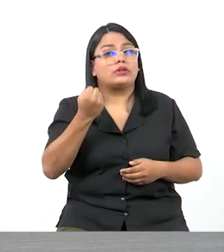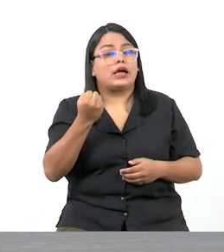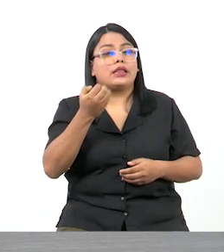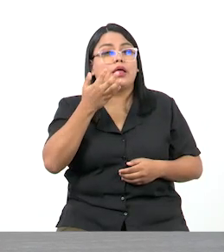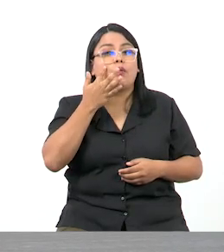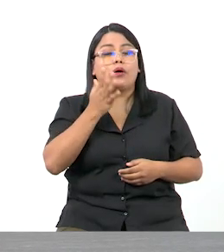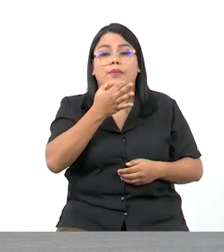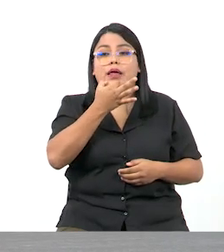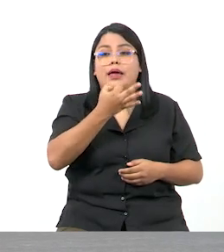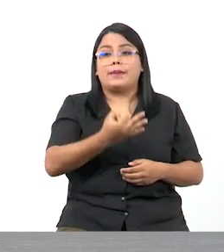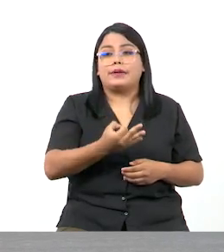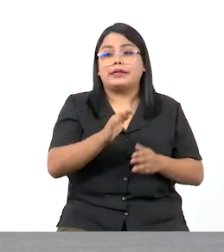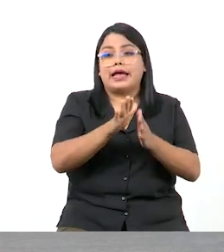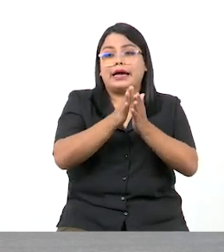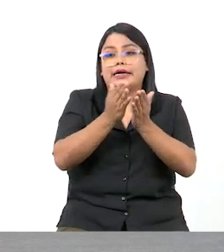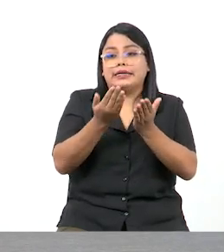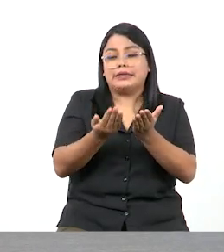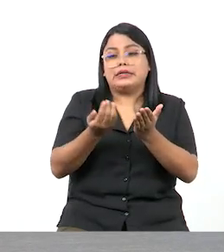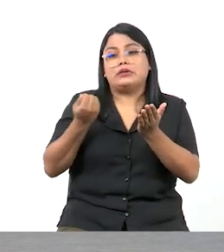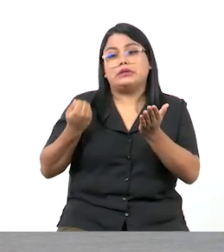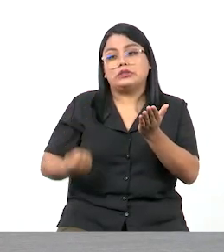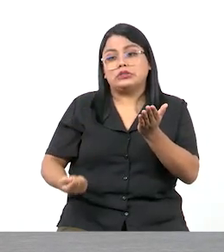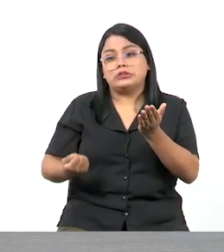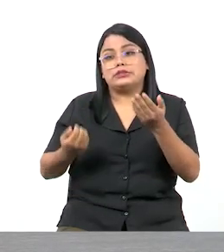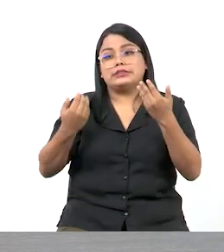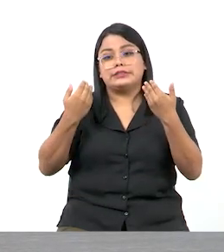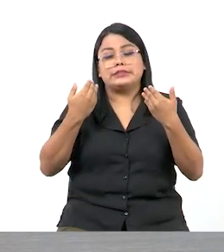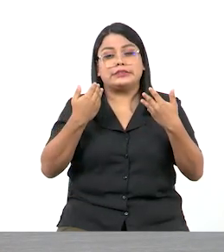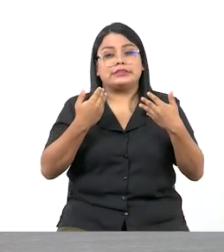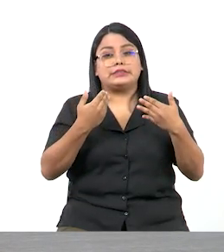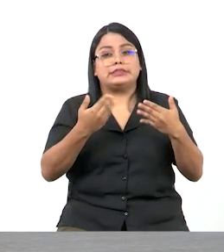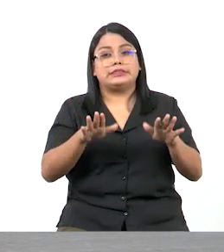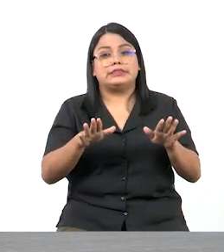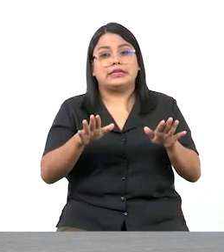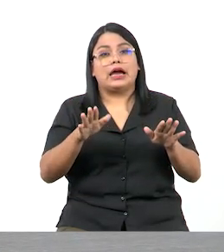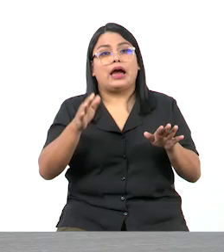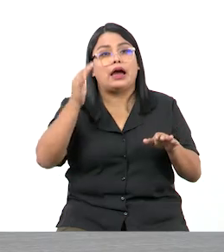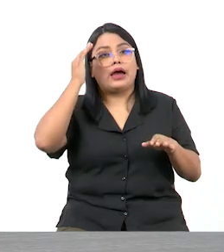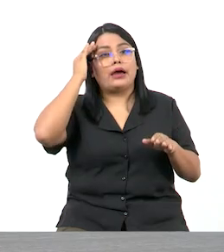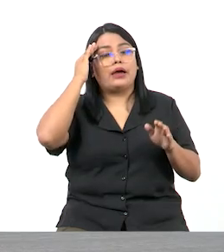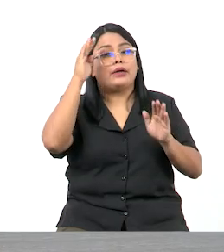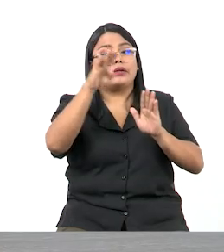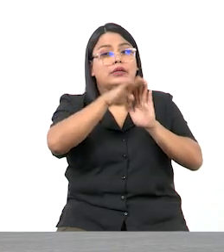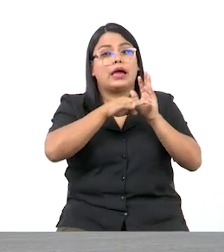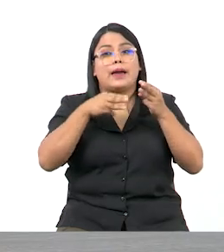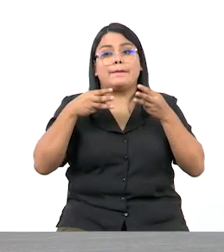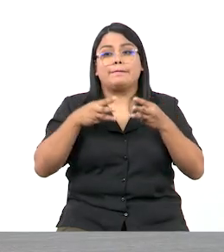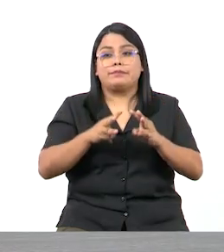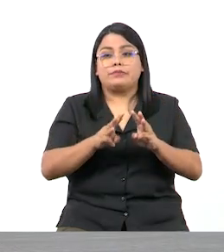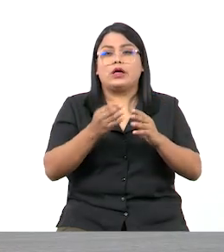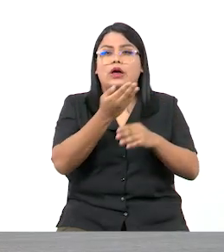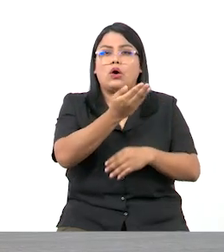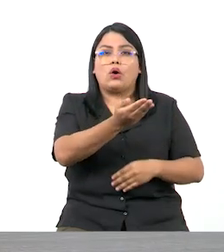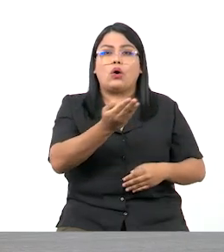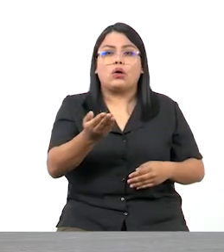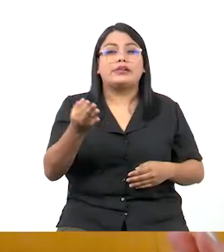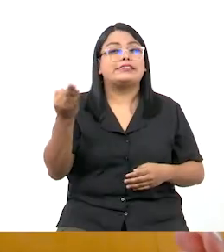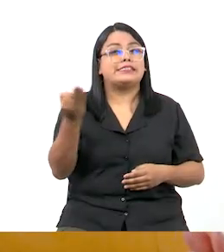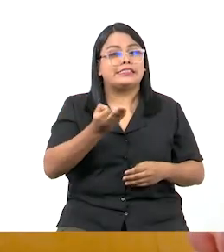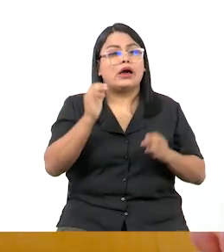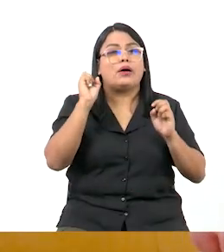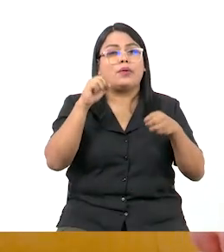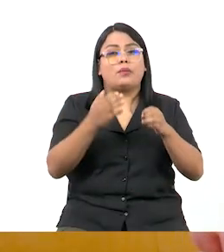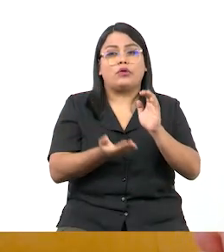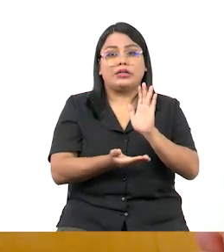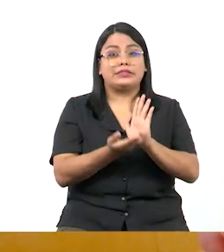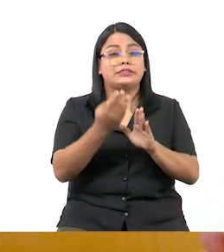elemento muy importante. Ok. Que si bien es cierto el libro de texto, y cuando ya los docentes también tengan la guía metodológica, les da las